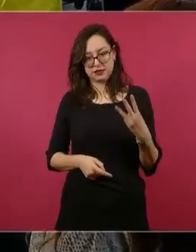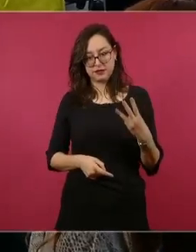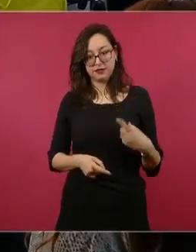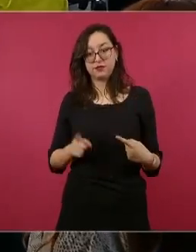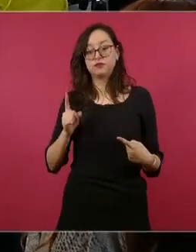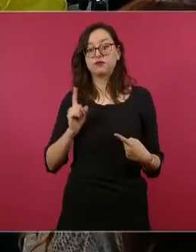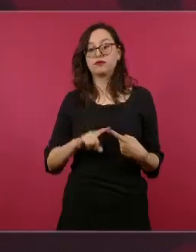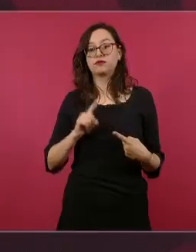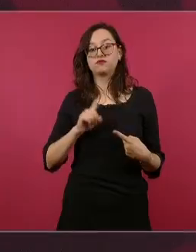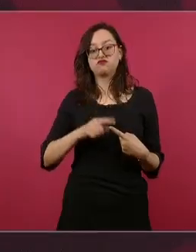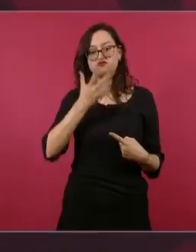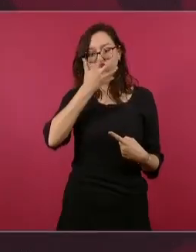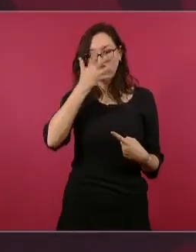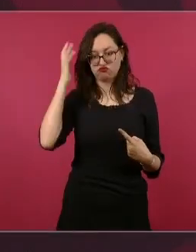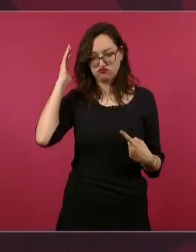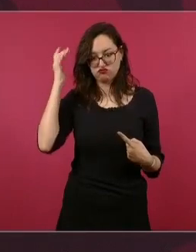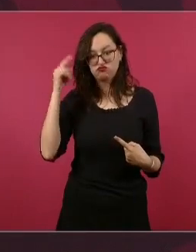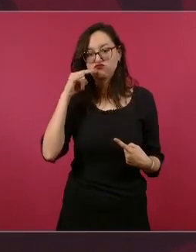son muy hipócritas